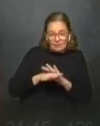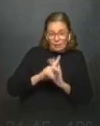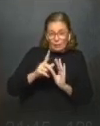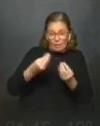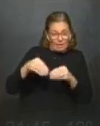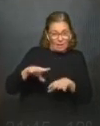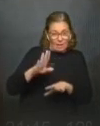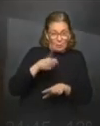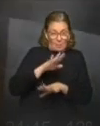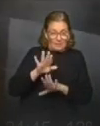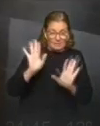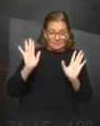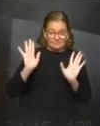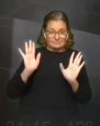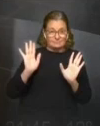de serlo jamás.